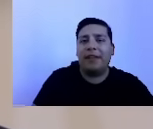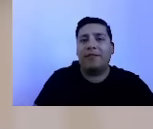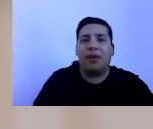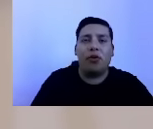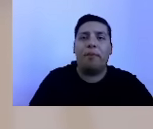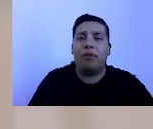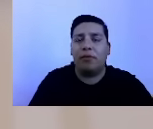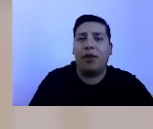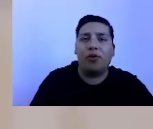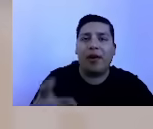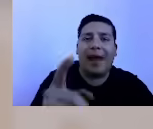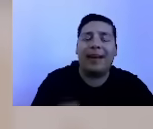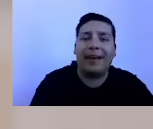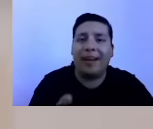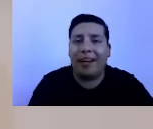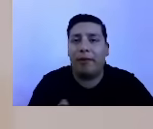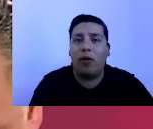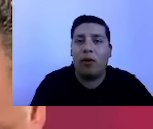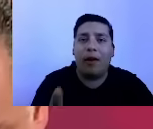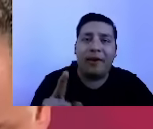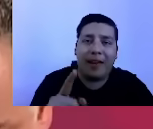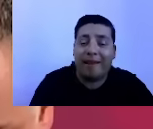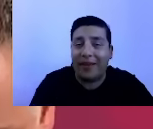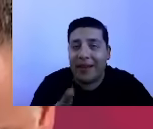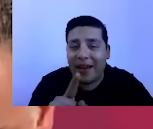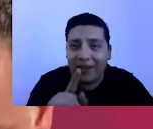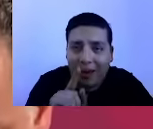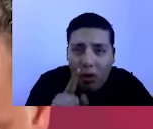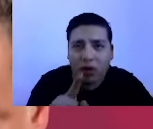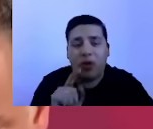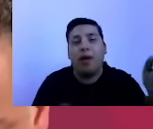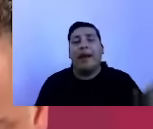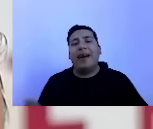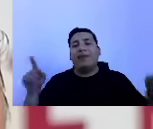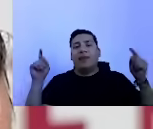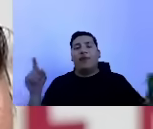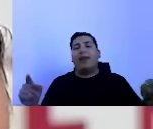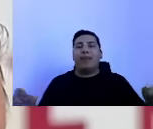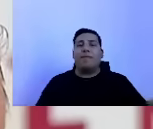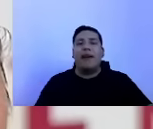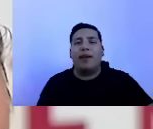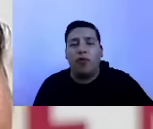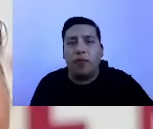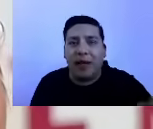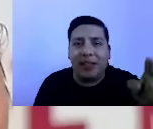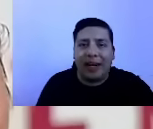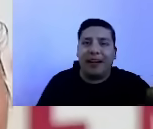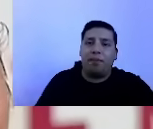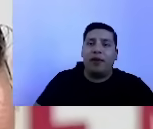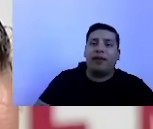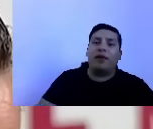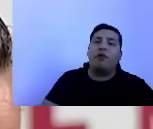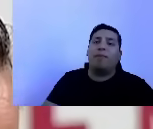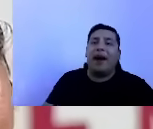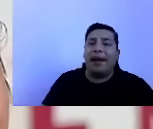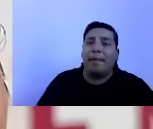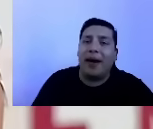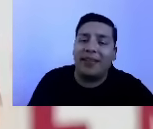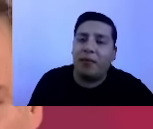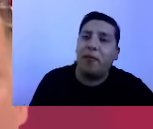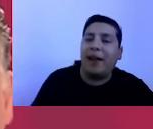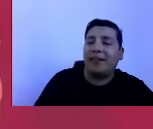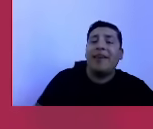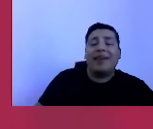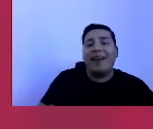mismo presidente López Obrador el que reveló la verdad. Y es que, ojo, este fue también un mensaje político